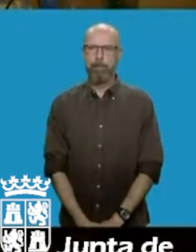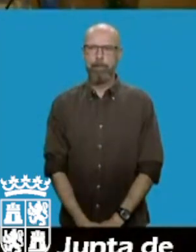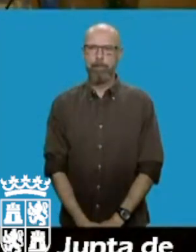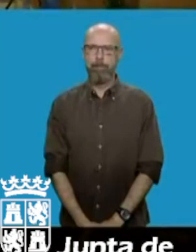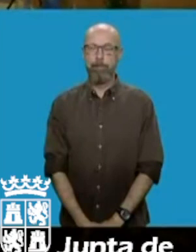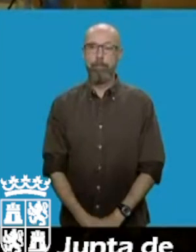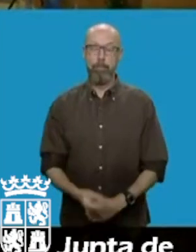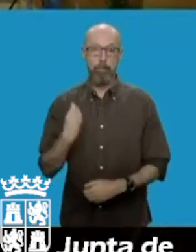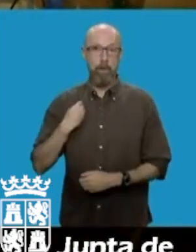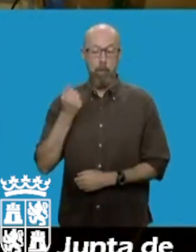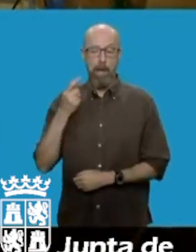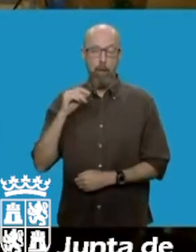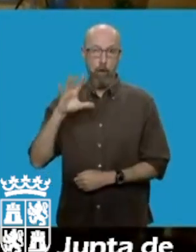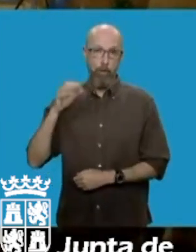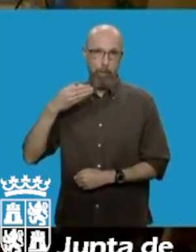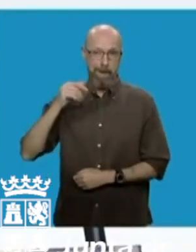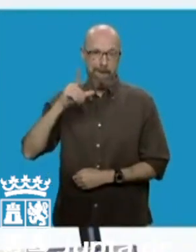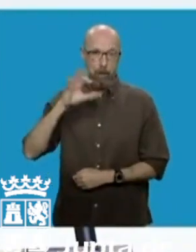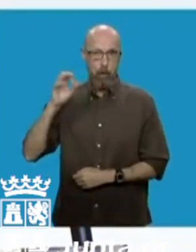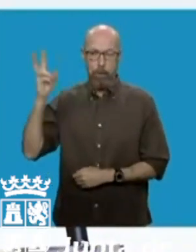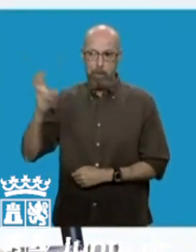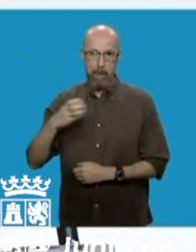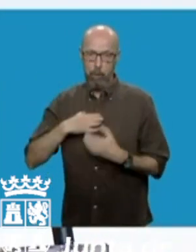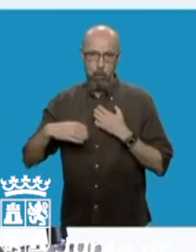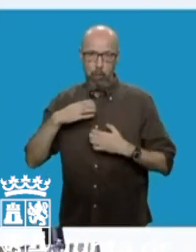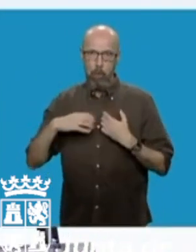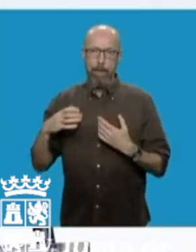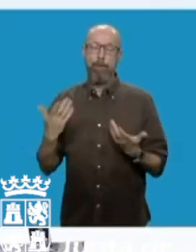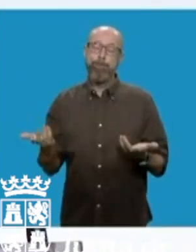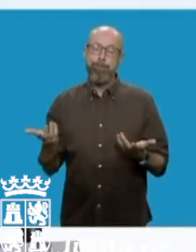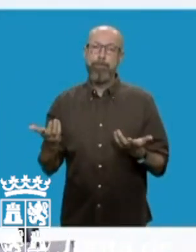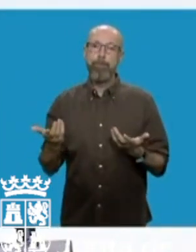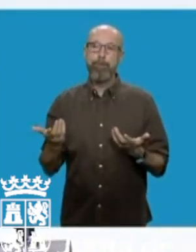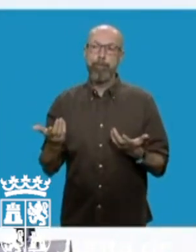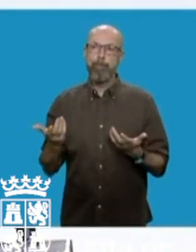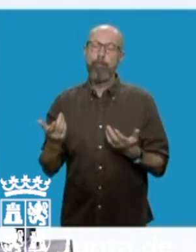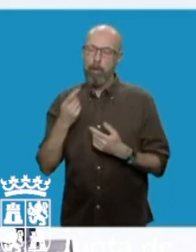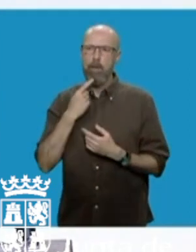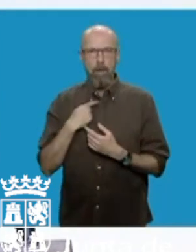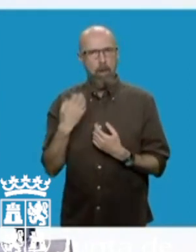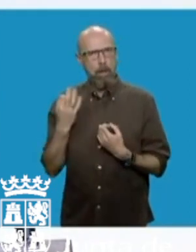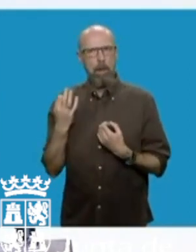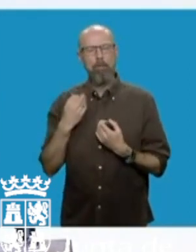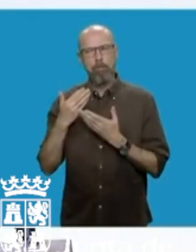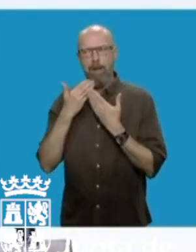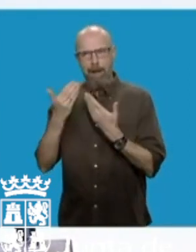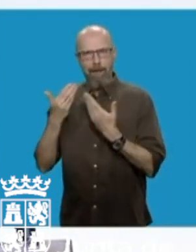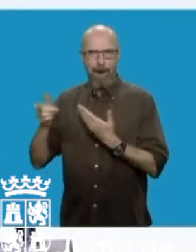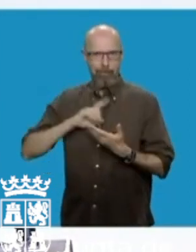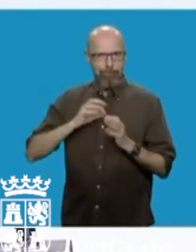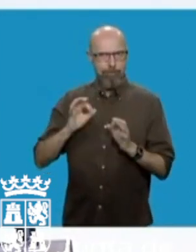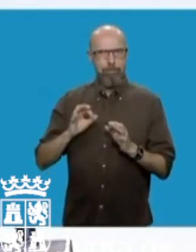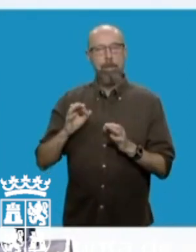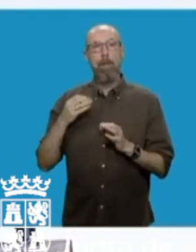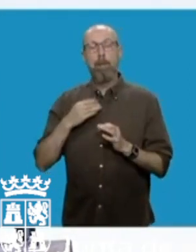Pues lamentablemente Adolfo Bellido tampoco puede acompañarnos en el día de hoy. Por supuesto, nos manda su agradecimiento y